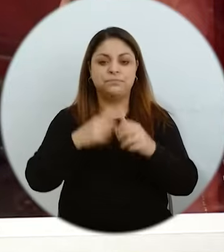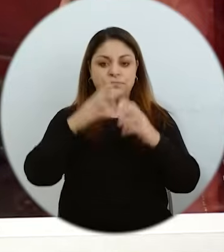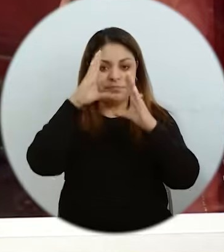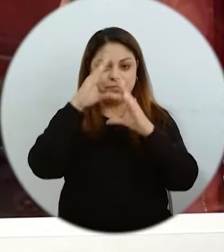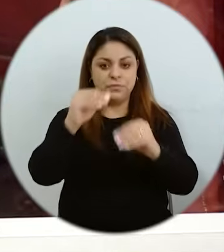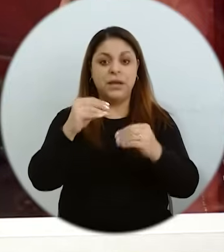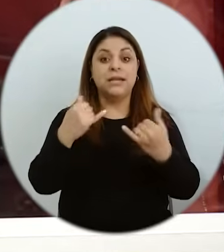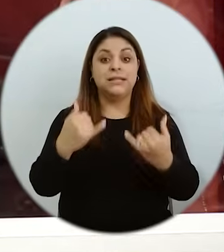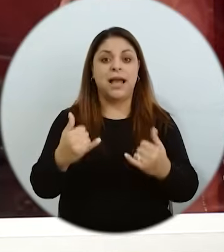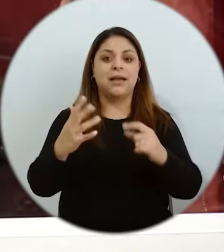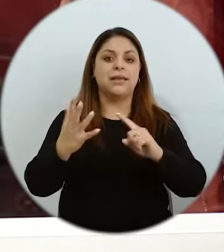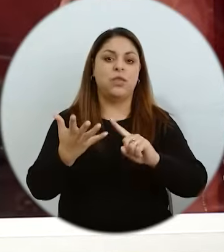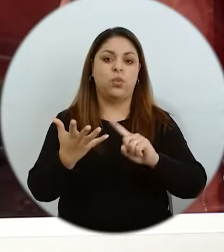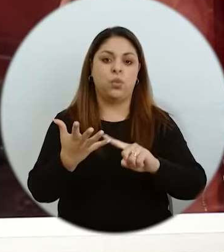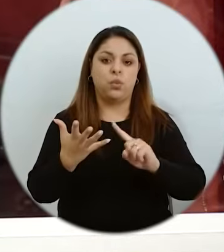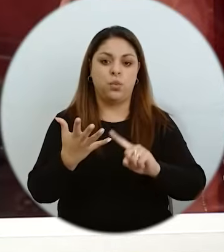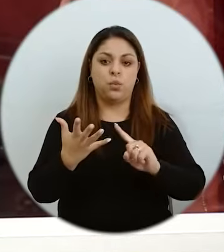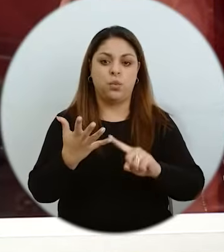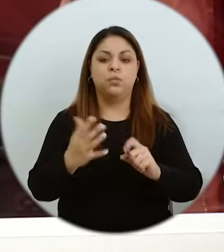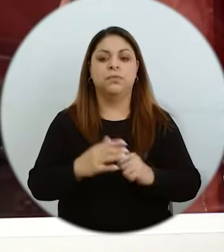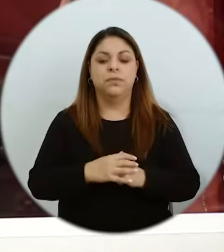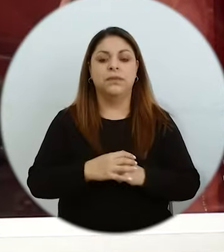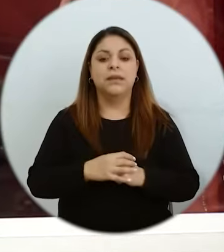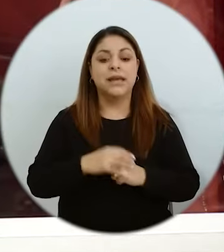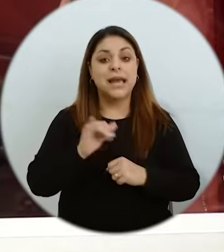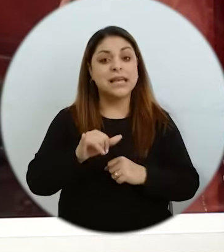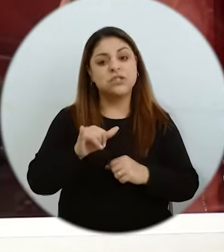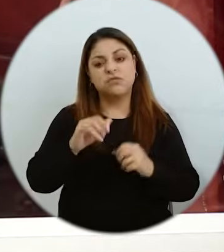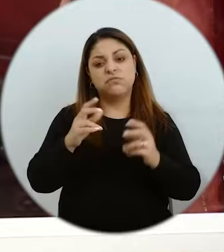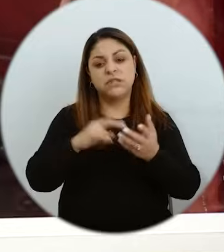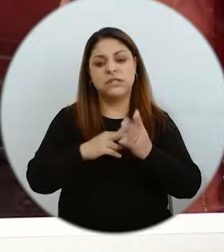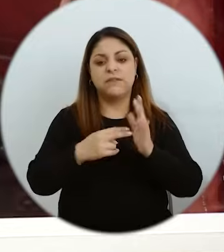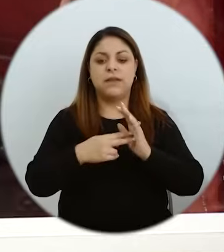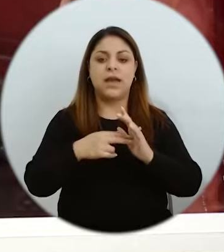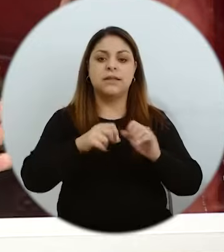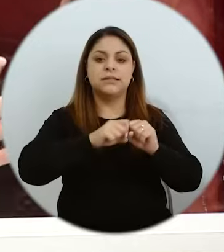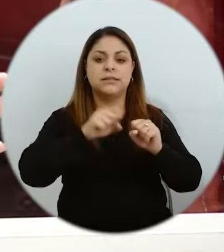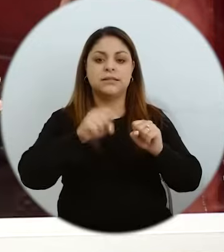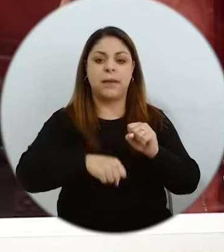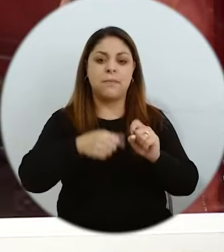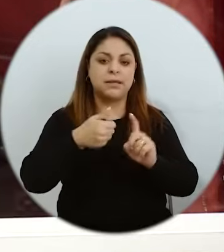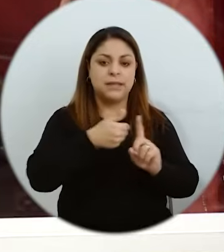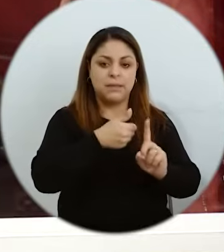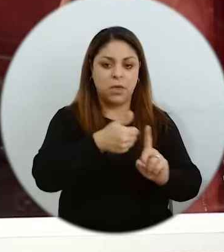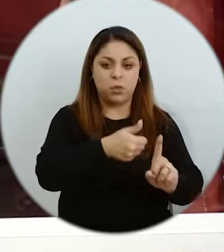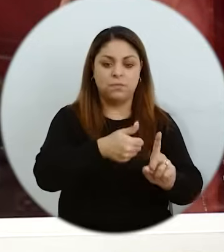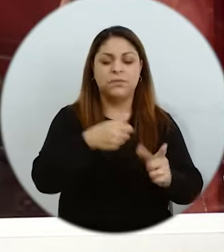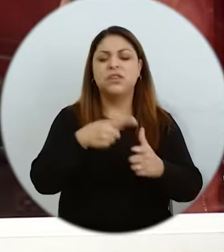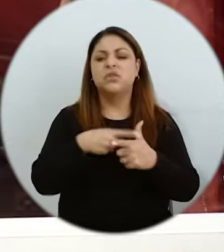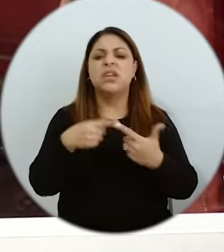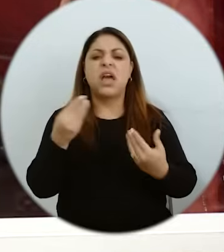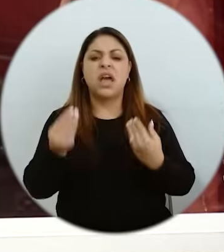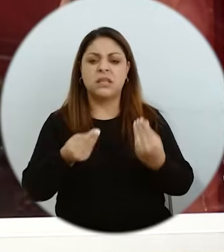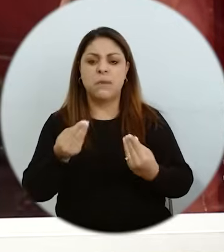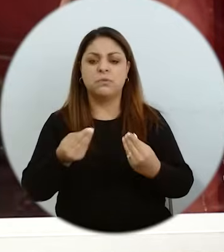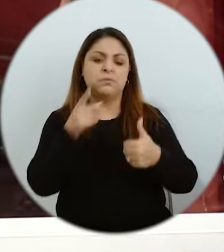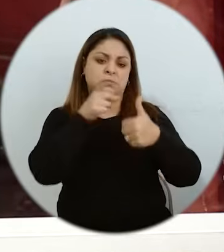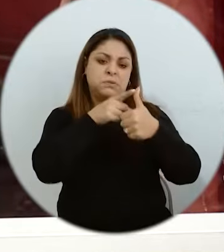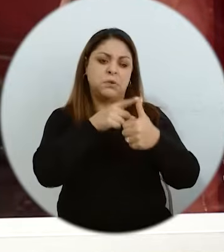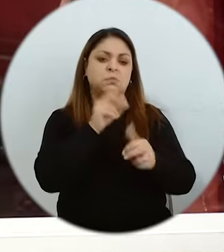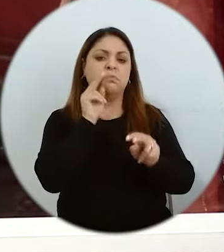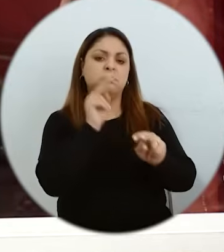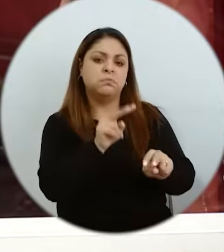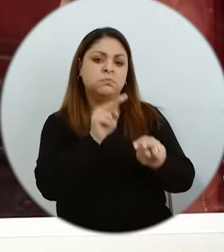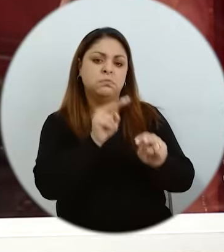así surgió el primer informe y ya vamos con el quinto. Y como es un sistema de seguimiento, pues lo que tratamos de hacer